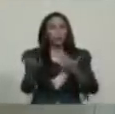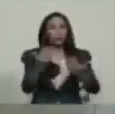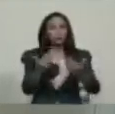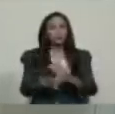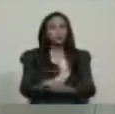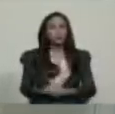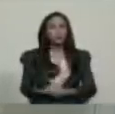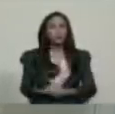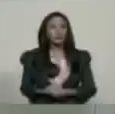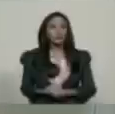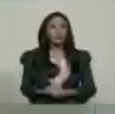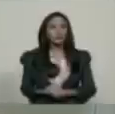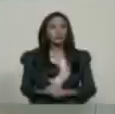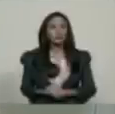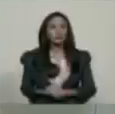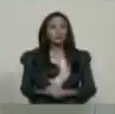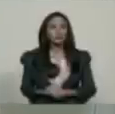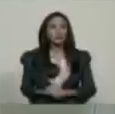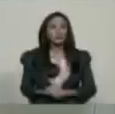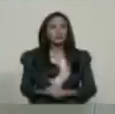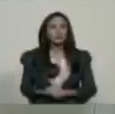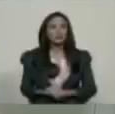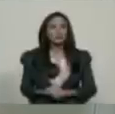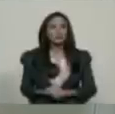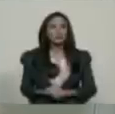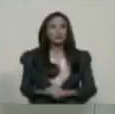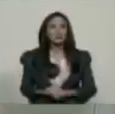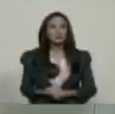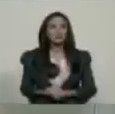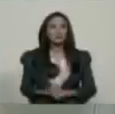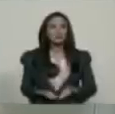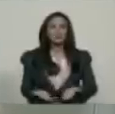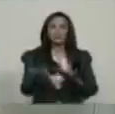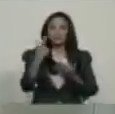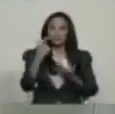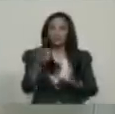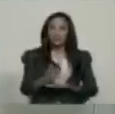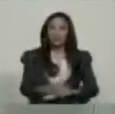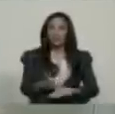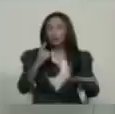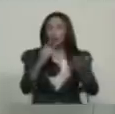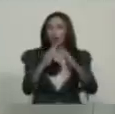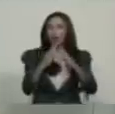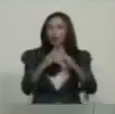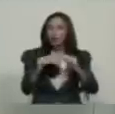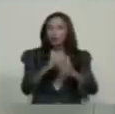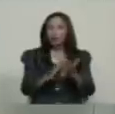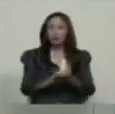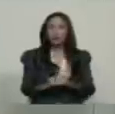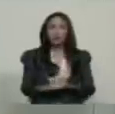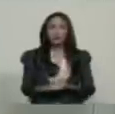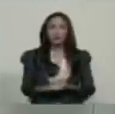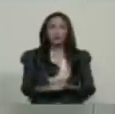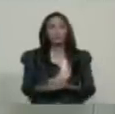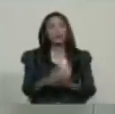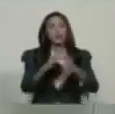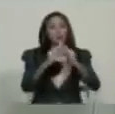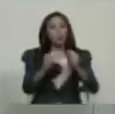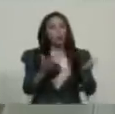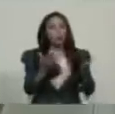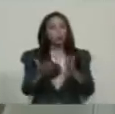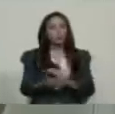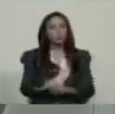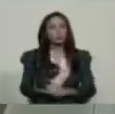pesar de todo lo que sale por vía de los mecanismos legales de extracción de alimentos, hay todavía la tacita de